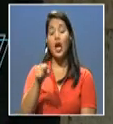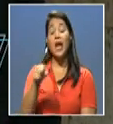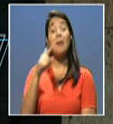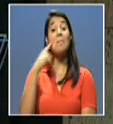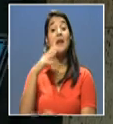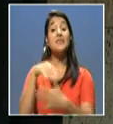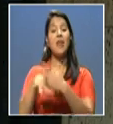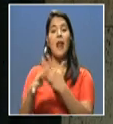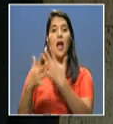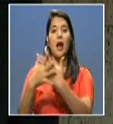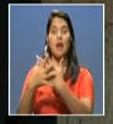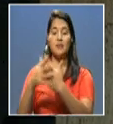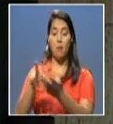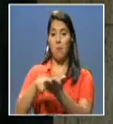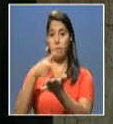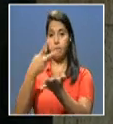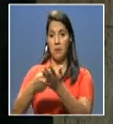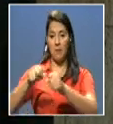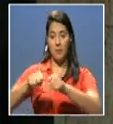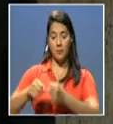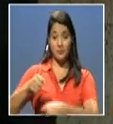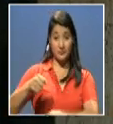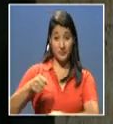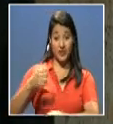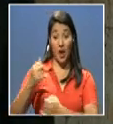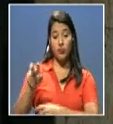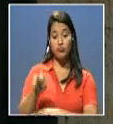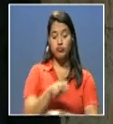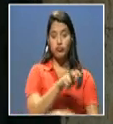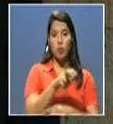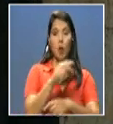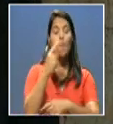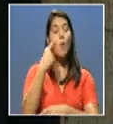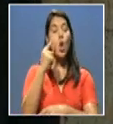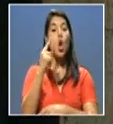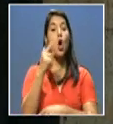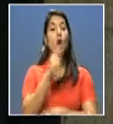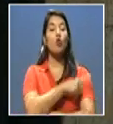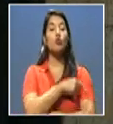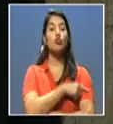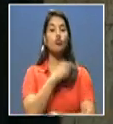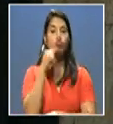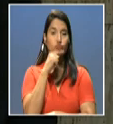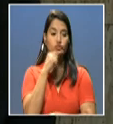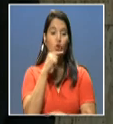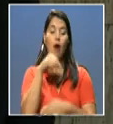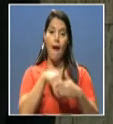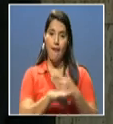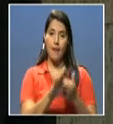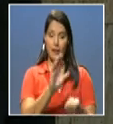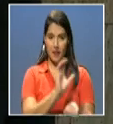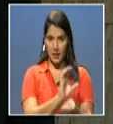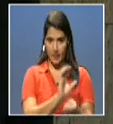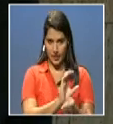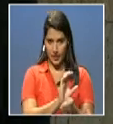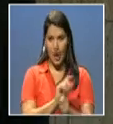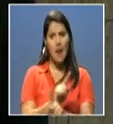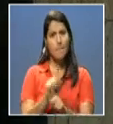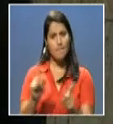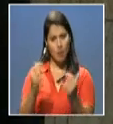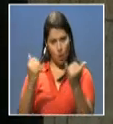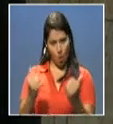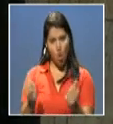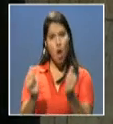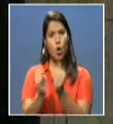la Cruz Roja y en este momento está siendo trasladado a un centro médico. Sin embargo, de manera responsable, don Mario ha